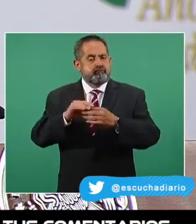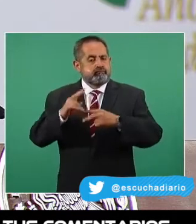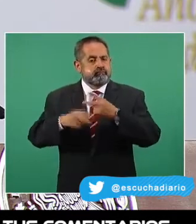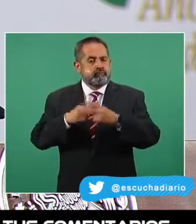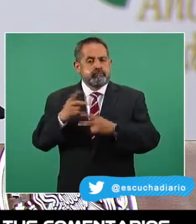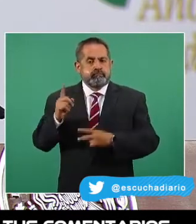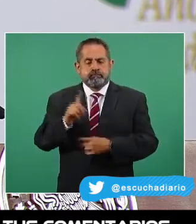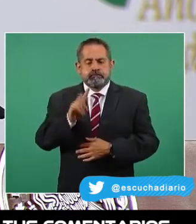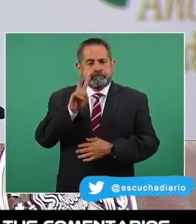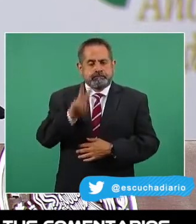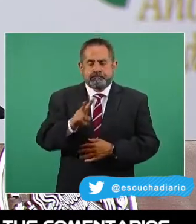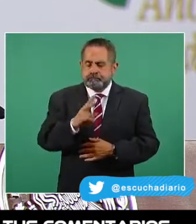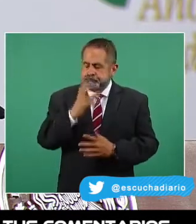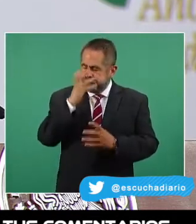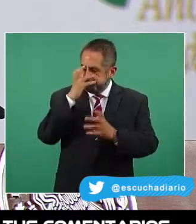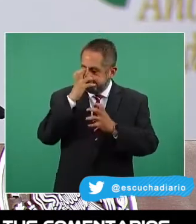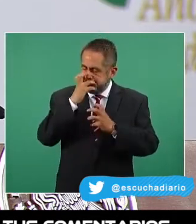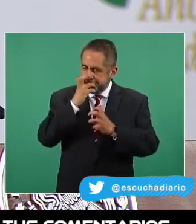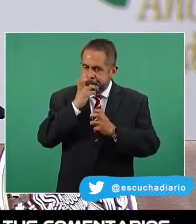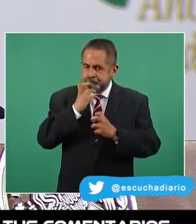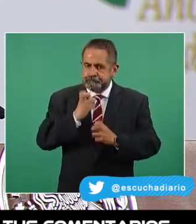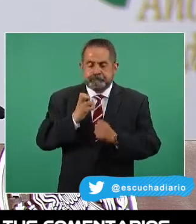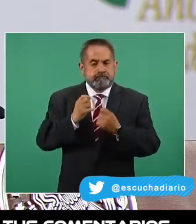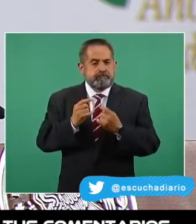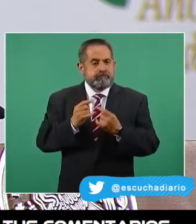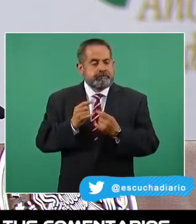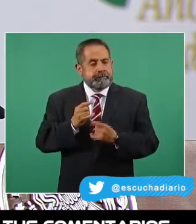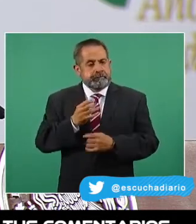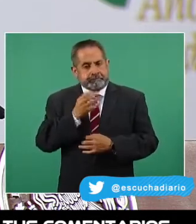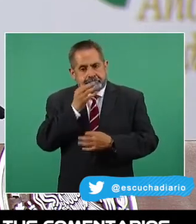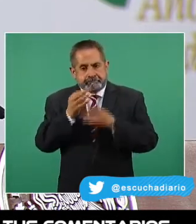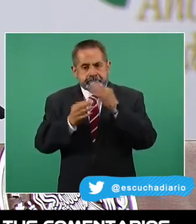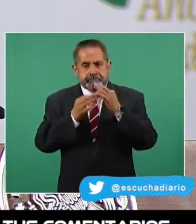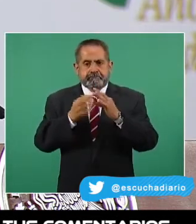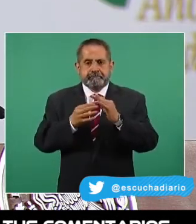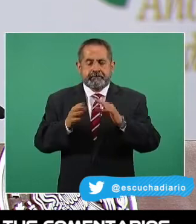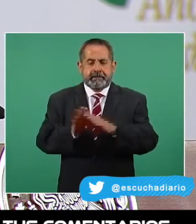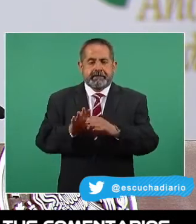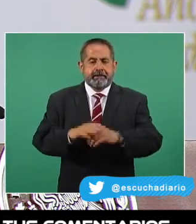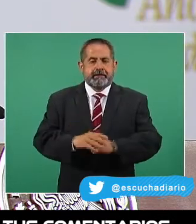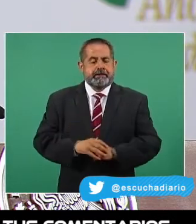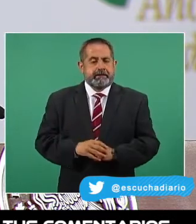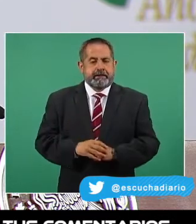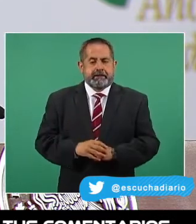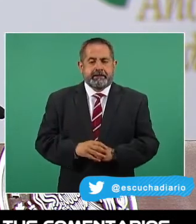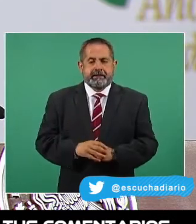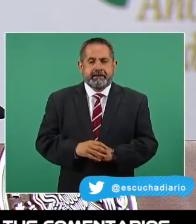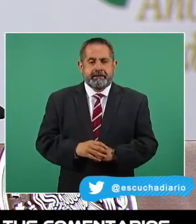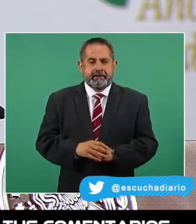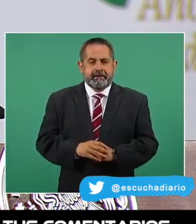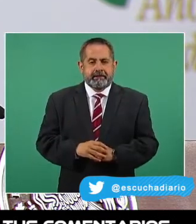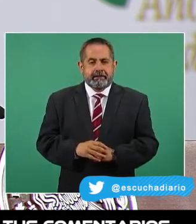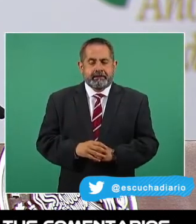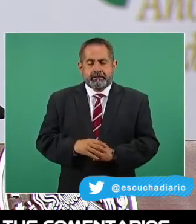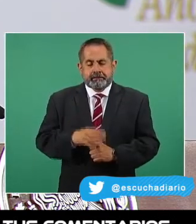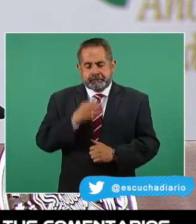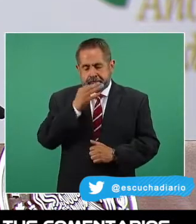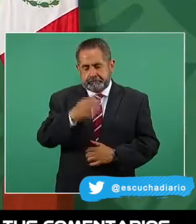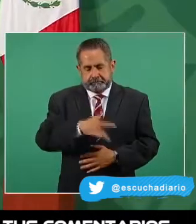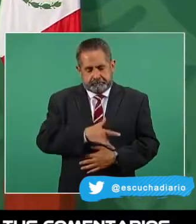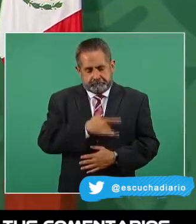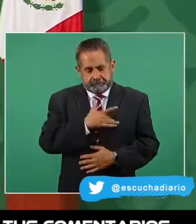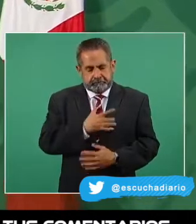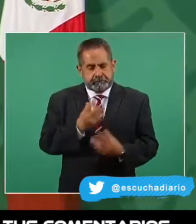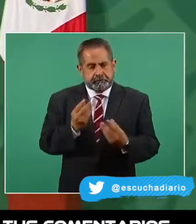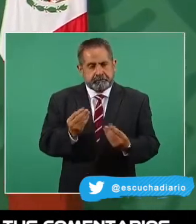de la estructura. Por su parte, Marcelo Ebrard lamenta lo ocurrido y se pone a disposición de las autoridades si es requerido. Aunque